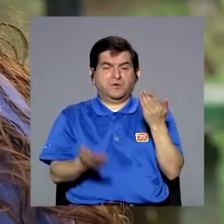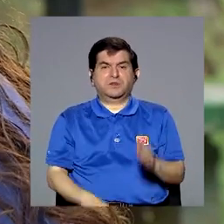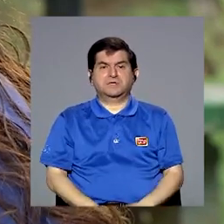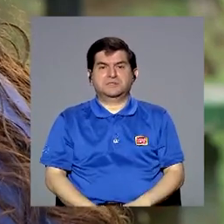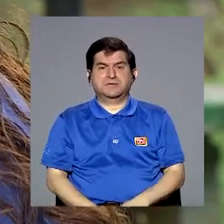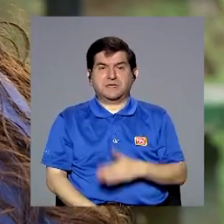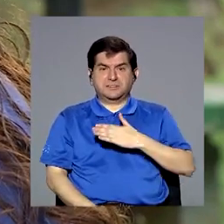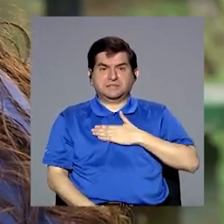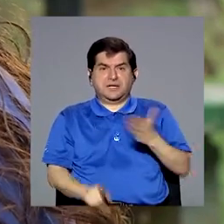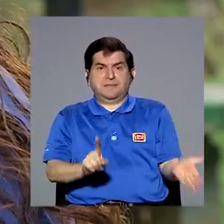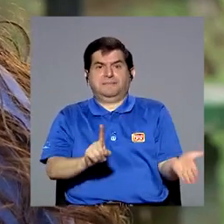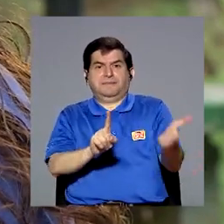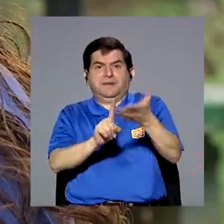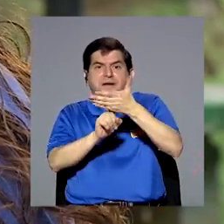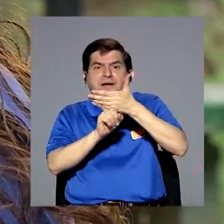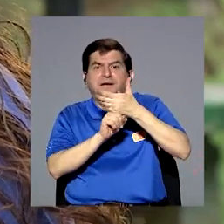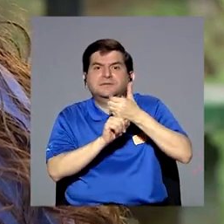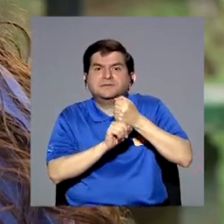vez me agarren